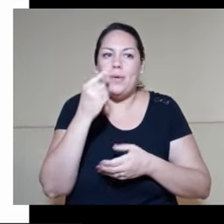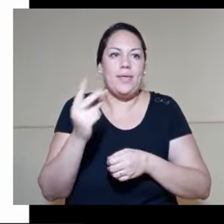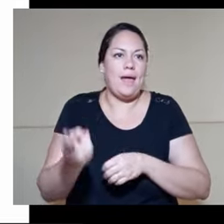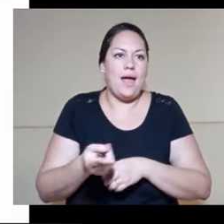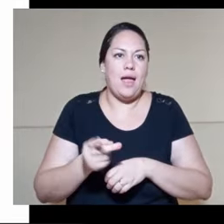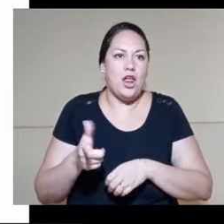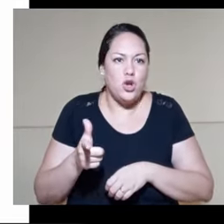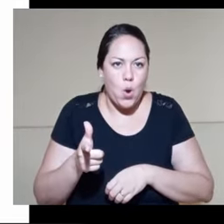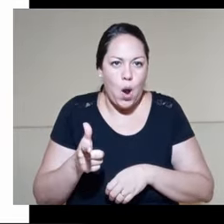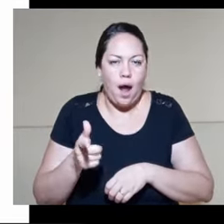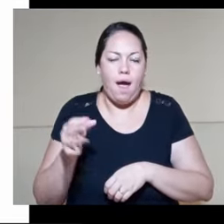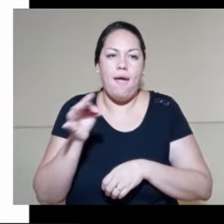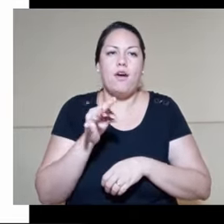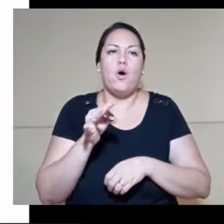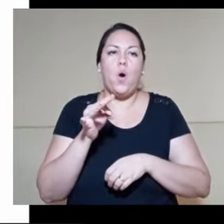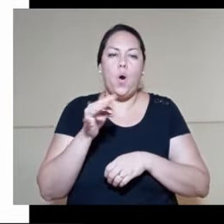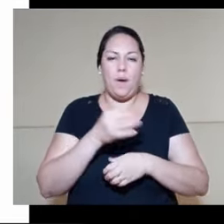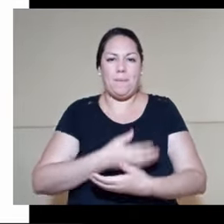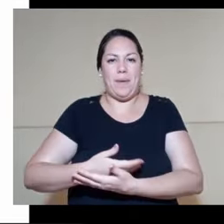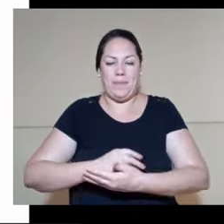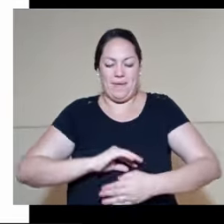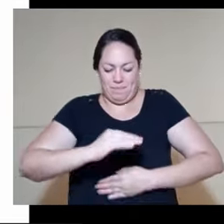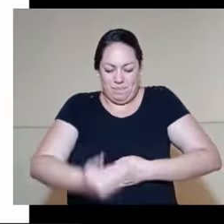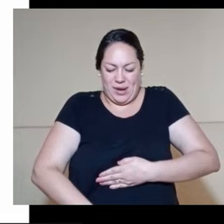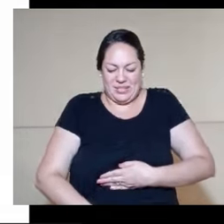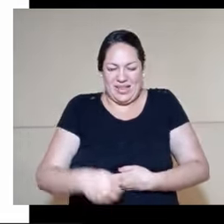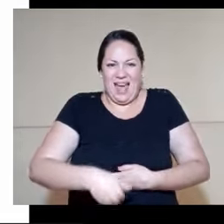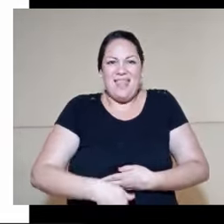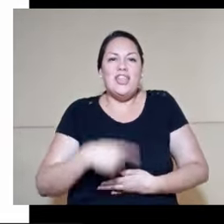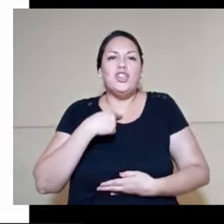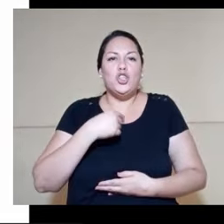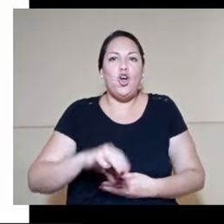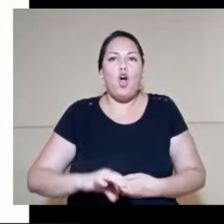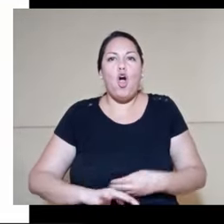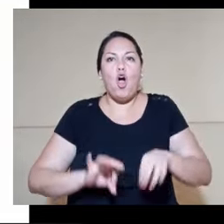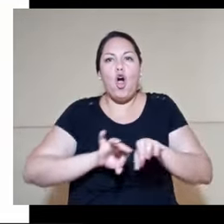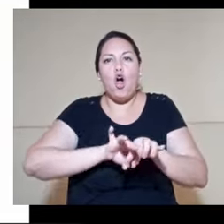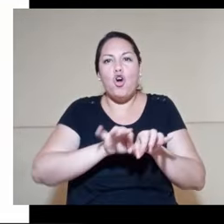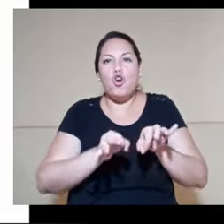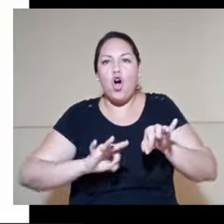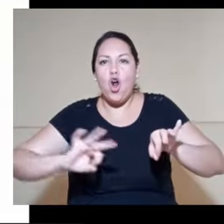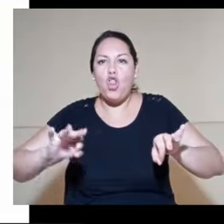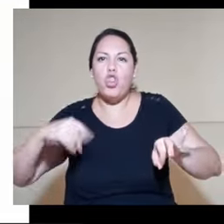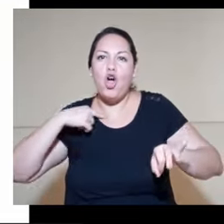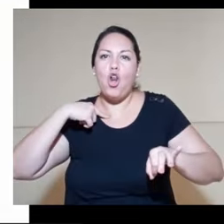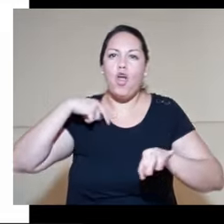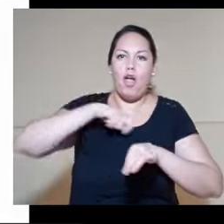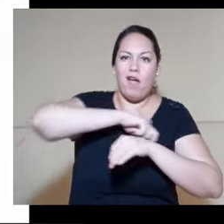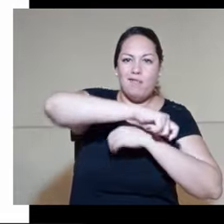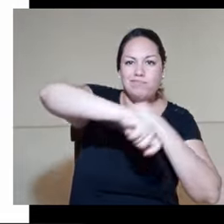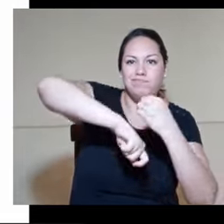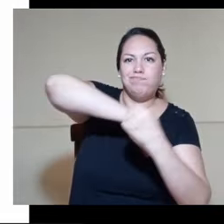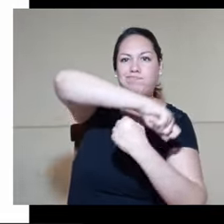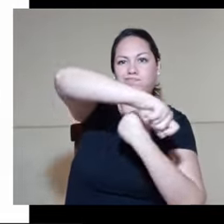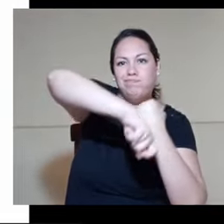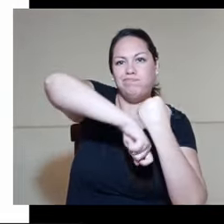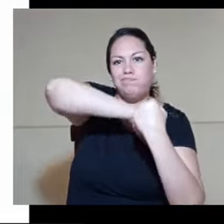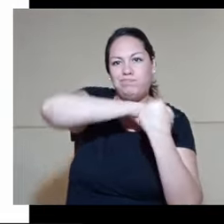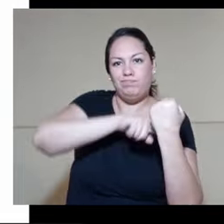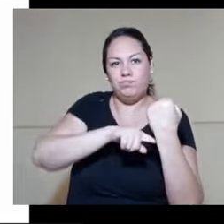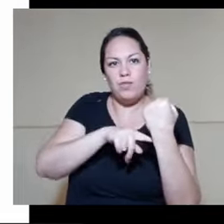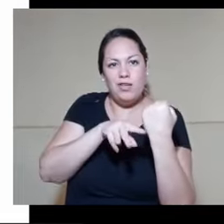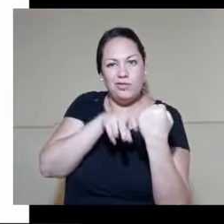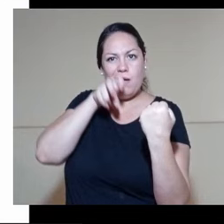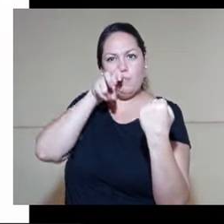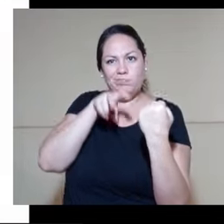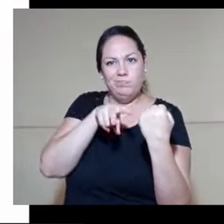por el cordón umbilical o por alguna situación donde se ha puesto, ¿no es cierto?, el cerebro